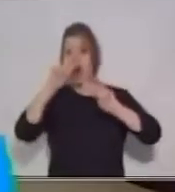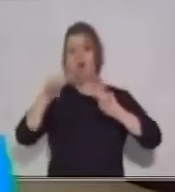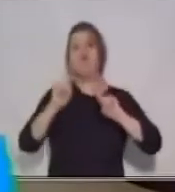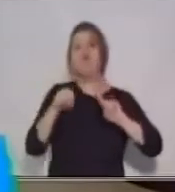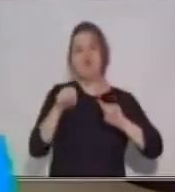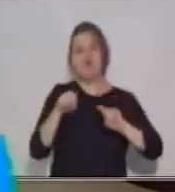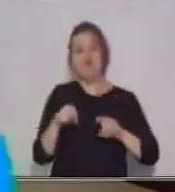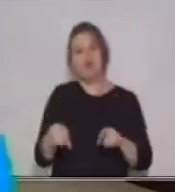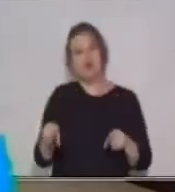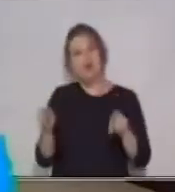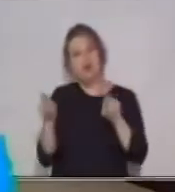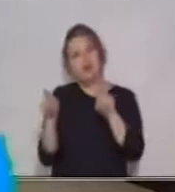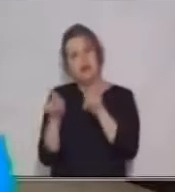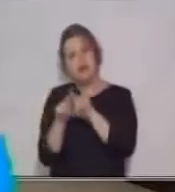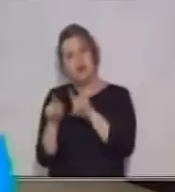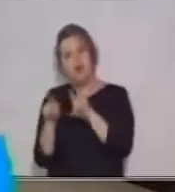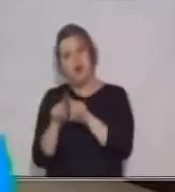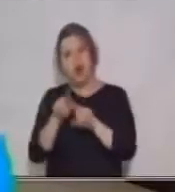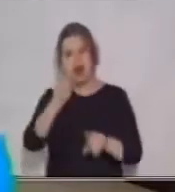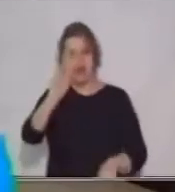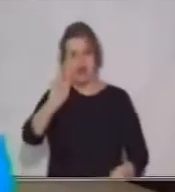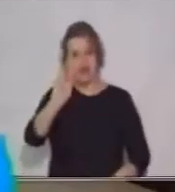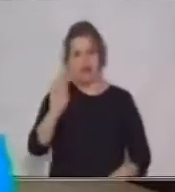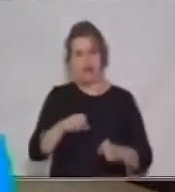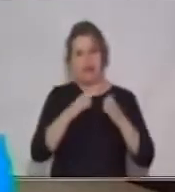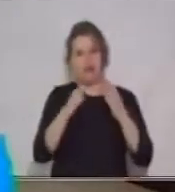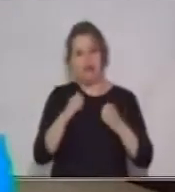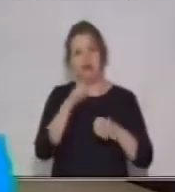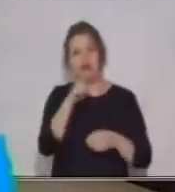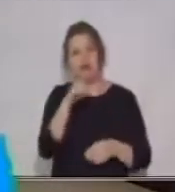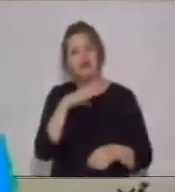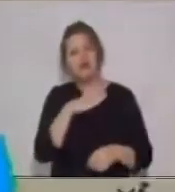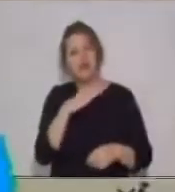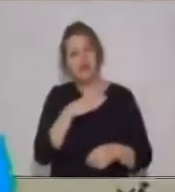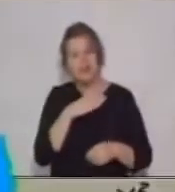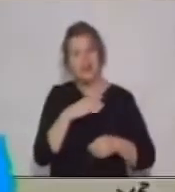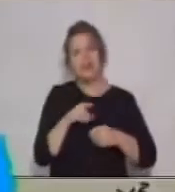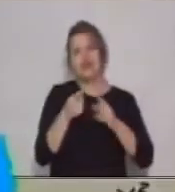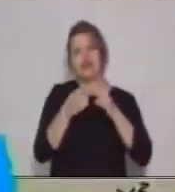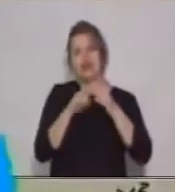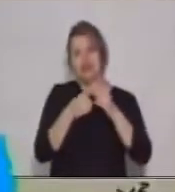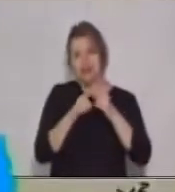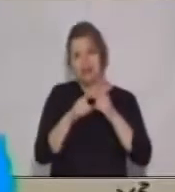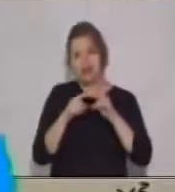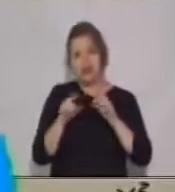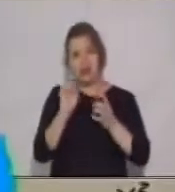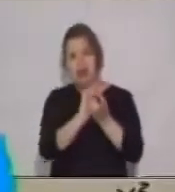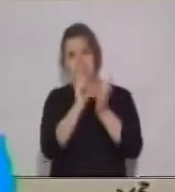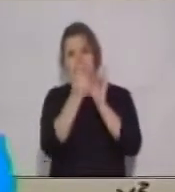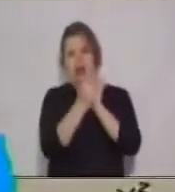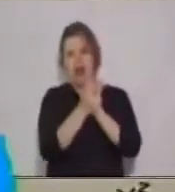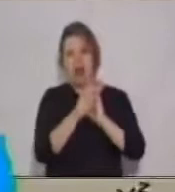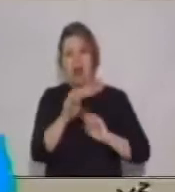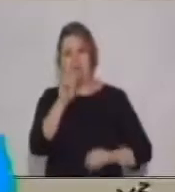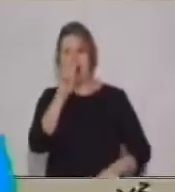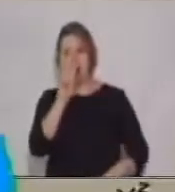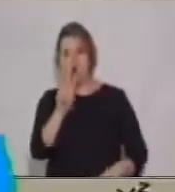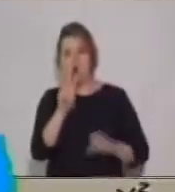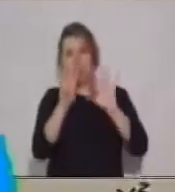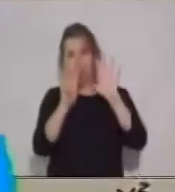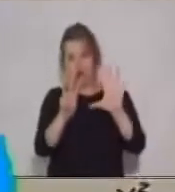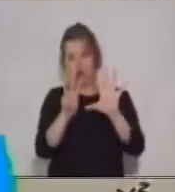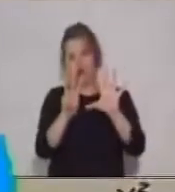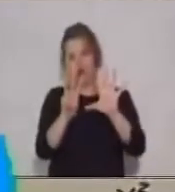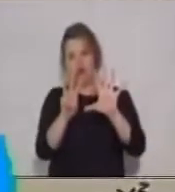nosotros regularmente observamos esto, hacemos un despeje. Este 8 lo pasamos a dividir y dejamos libre